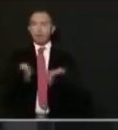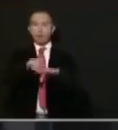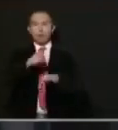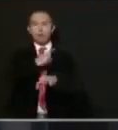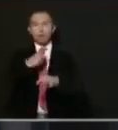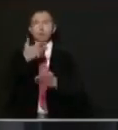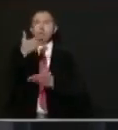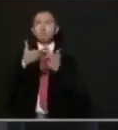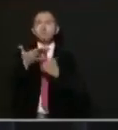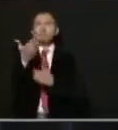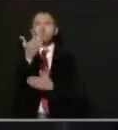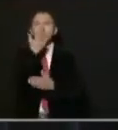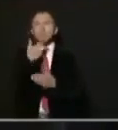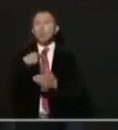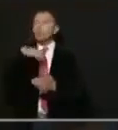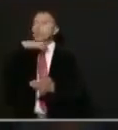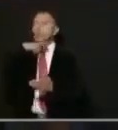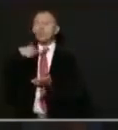fuerzas, digamos,